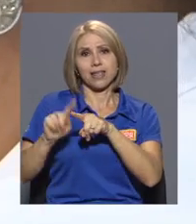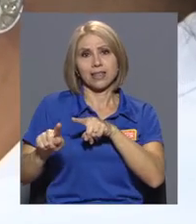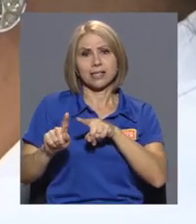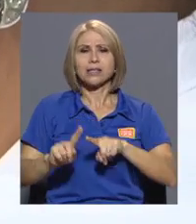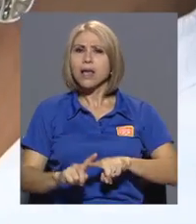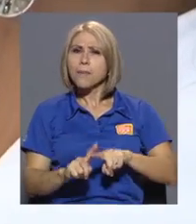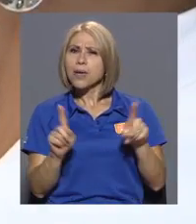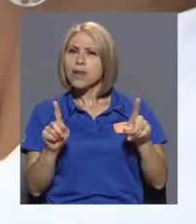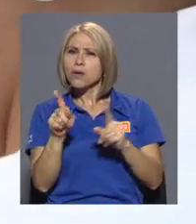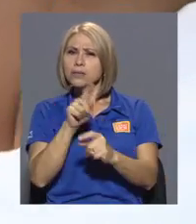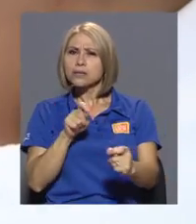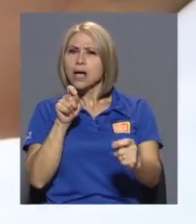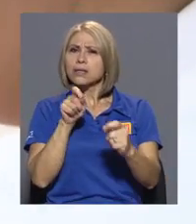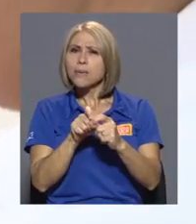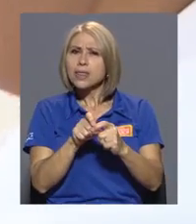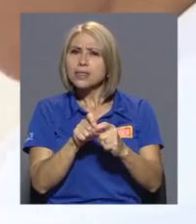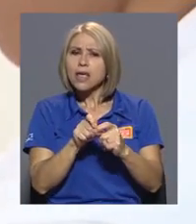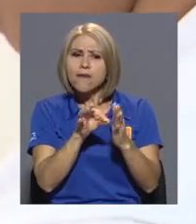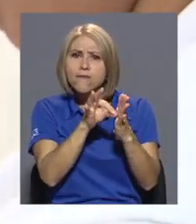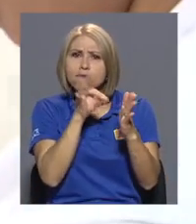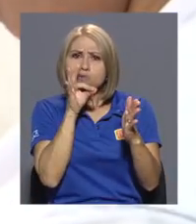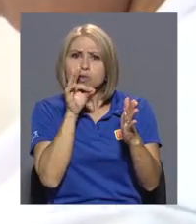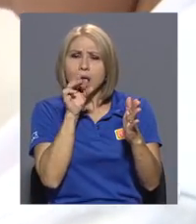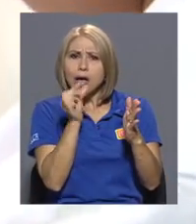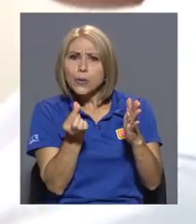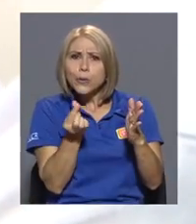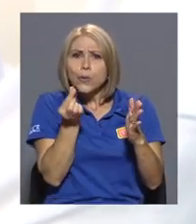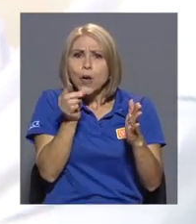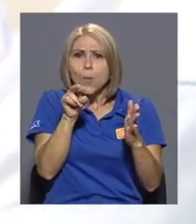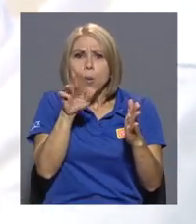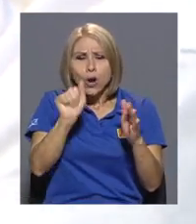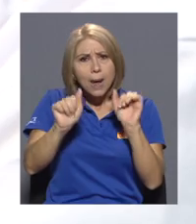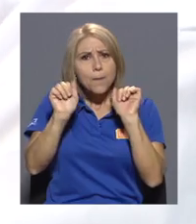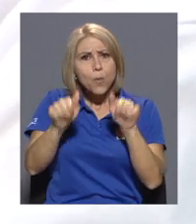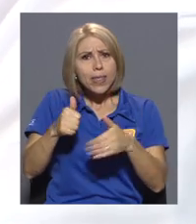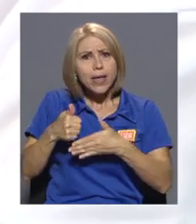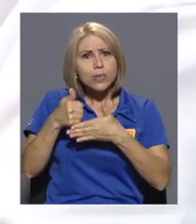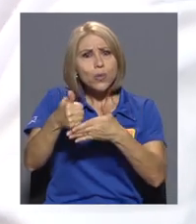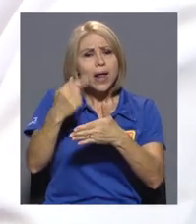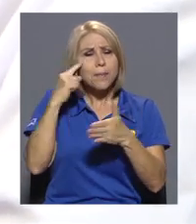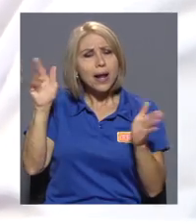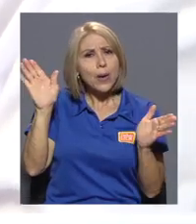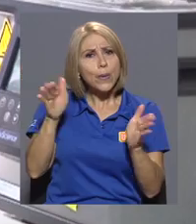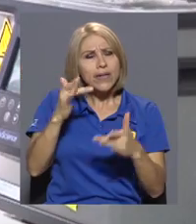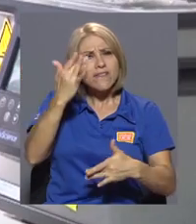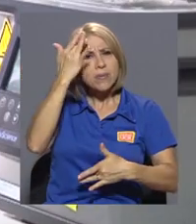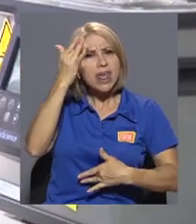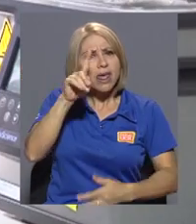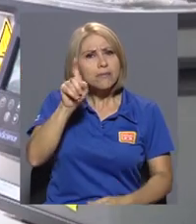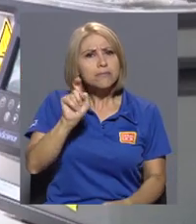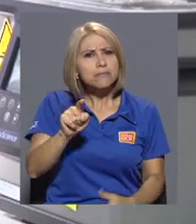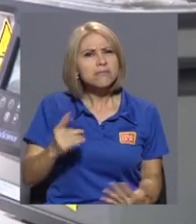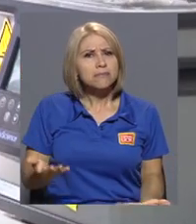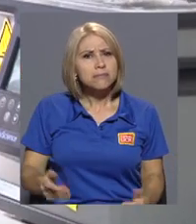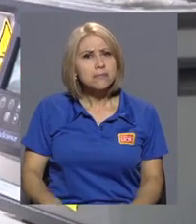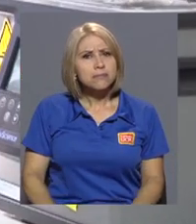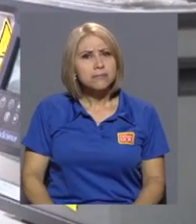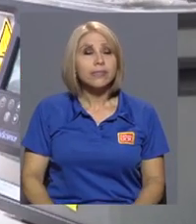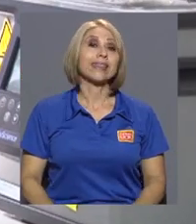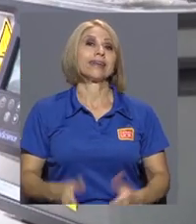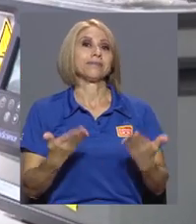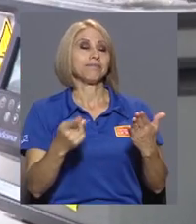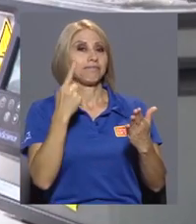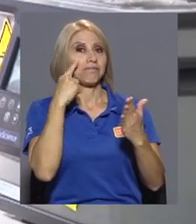qué forma exactamente es que la mora podría ser una aliada para confrontar esta enfermedad? La idea es que la